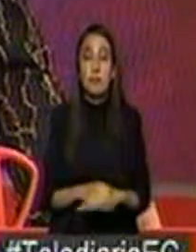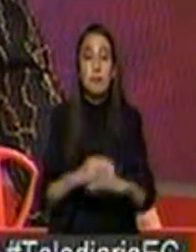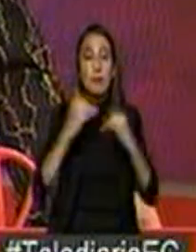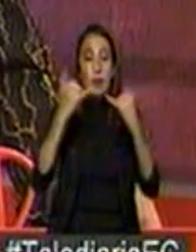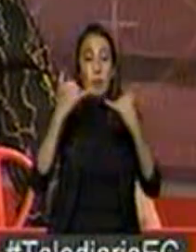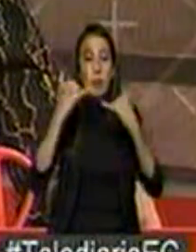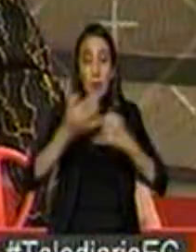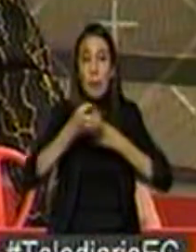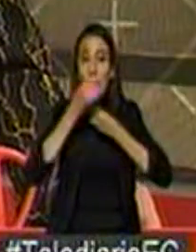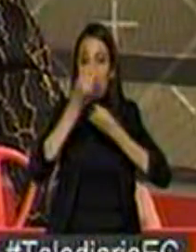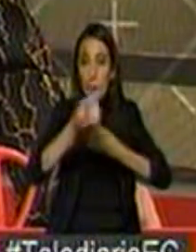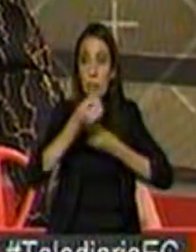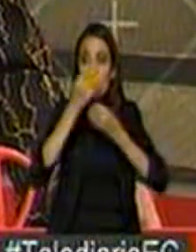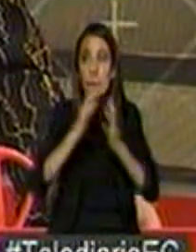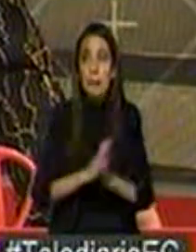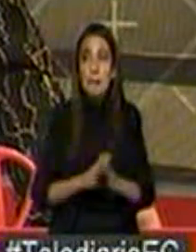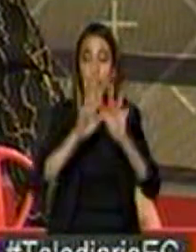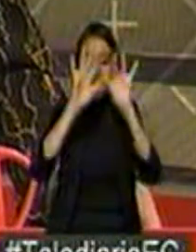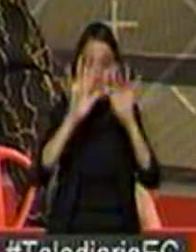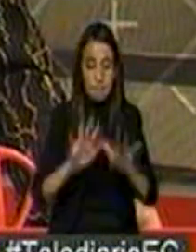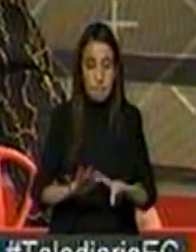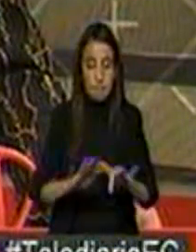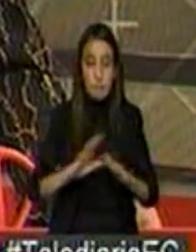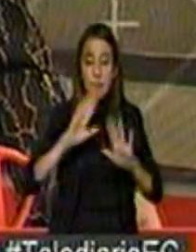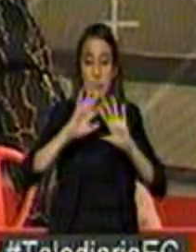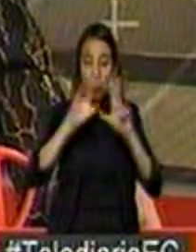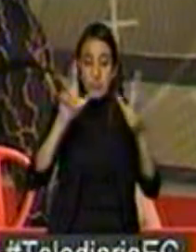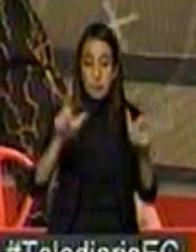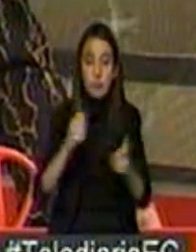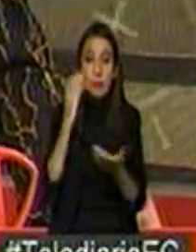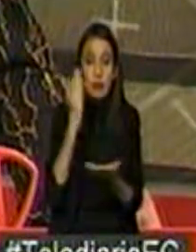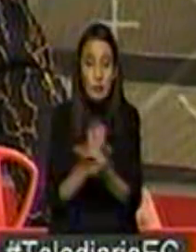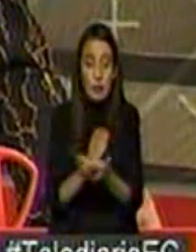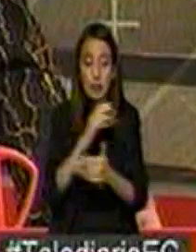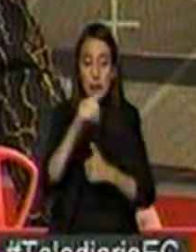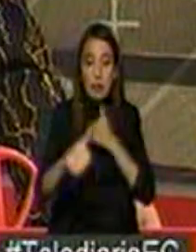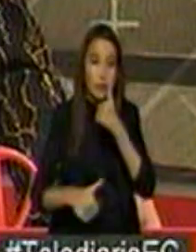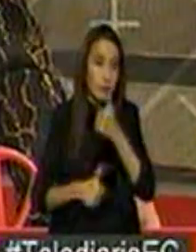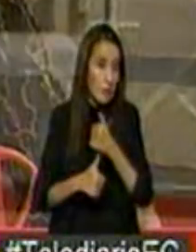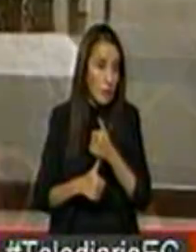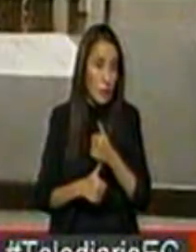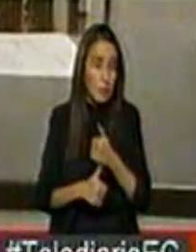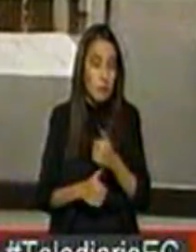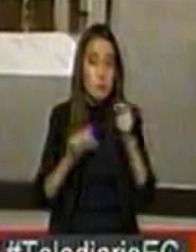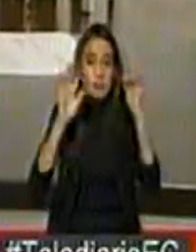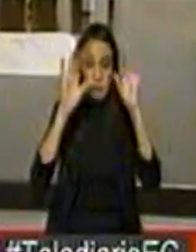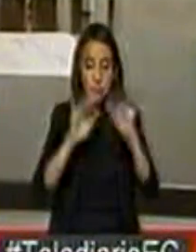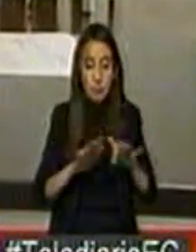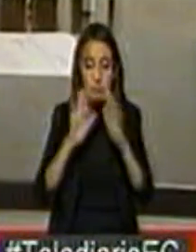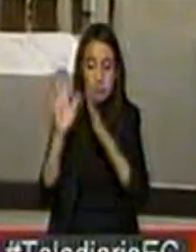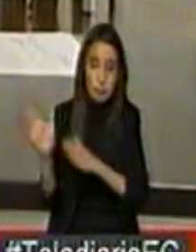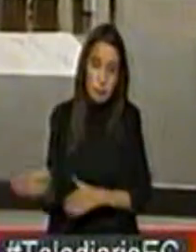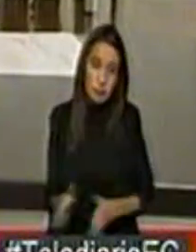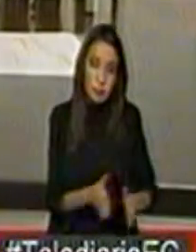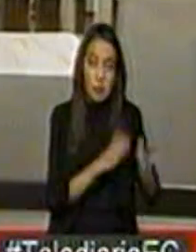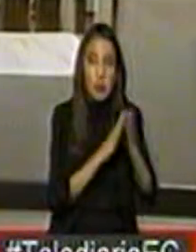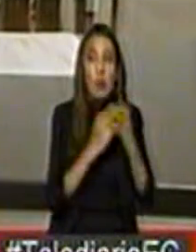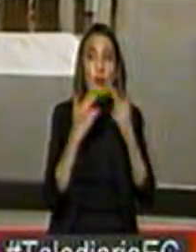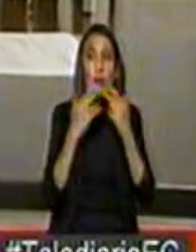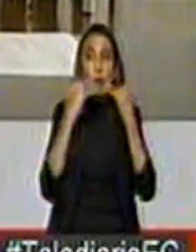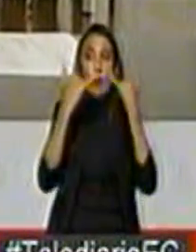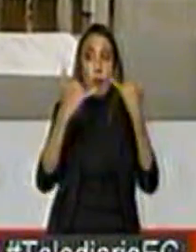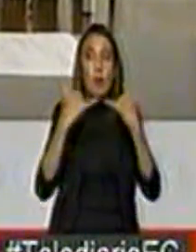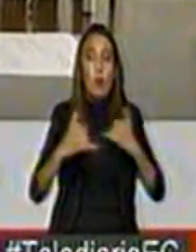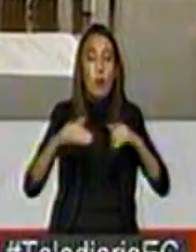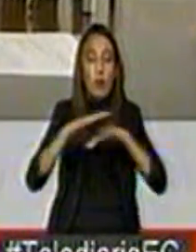Y ahora les informamos que la secretaria anticorrupción encargada, Dora Ordóñez, solicitó al Consejo de la Judicatura revisar el actuar de los